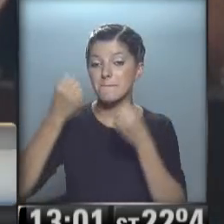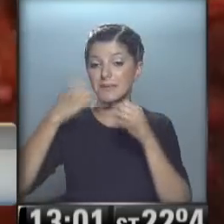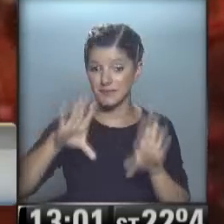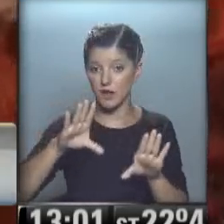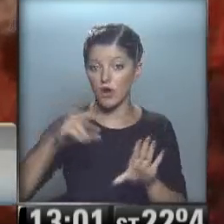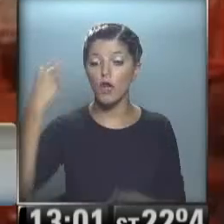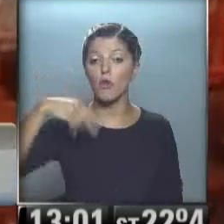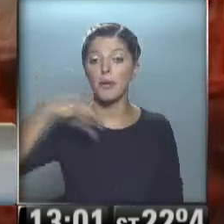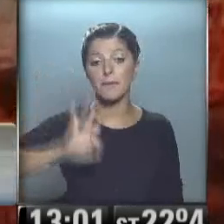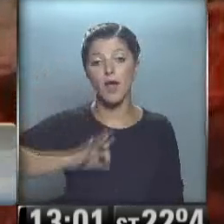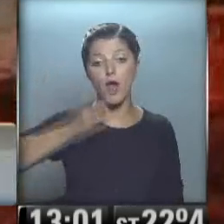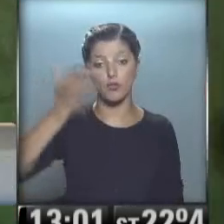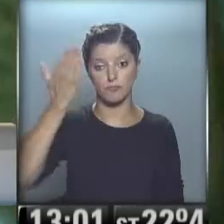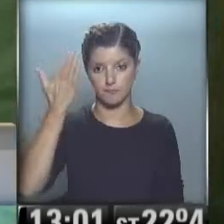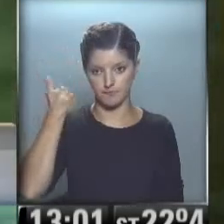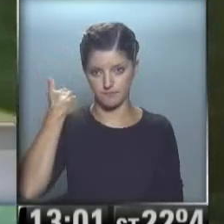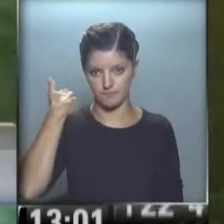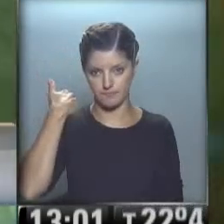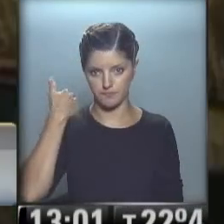en noviembre de 2013.